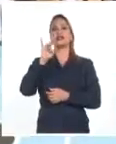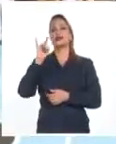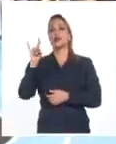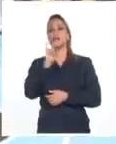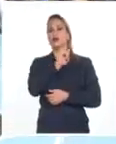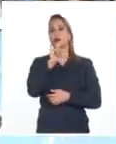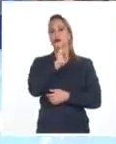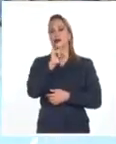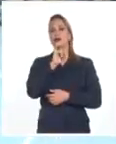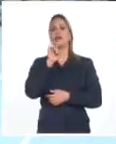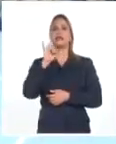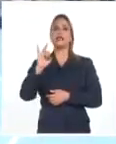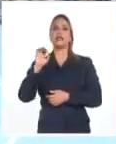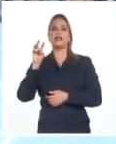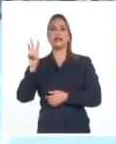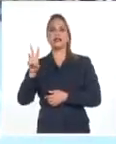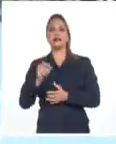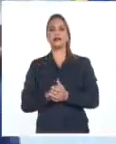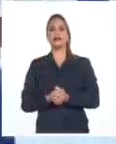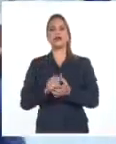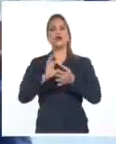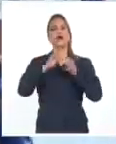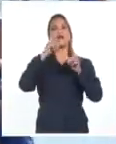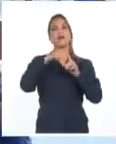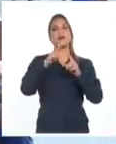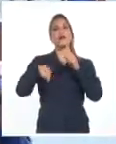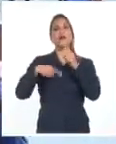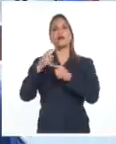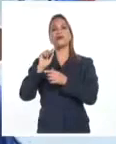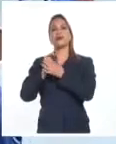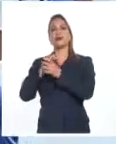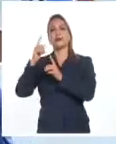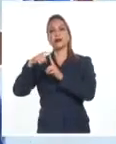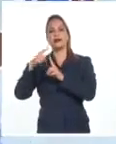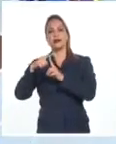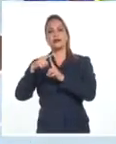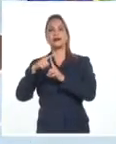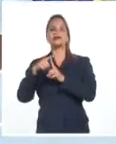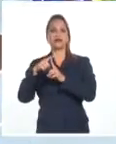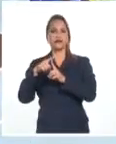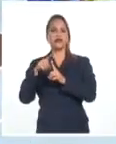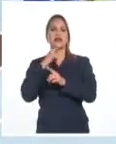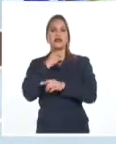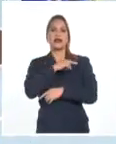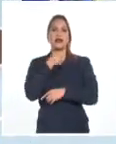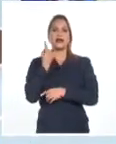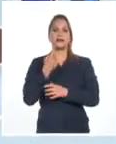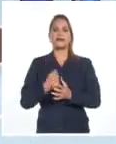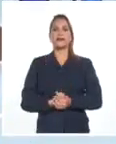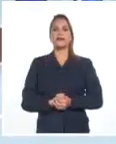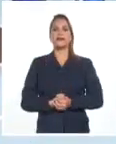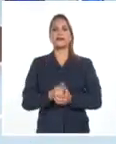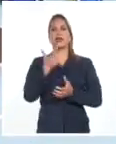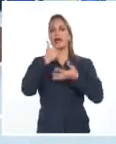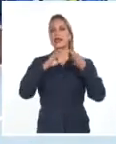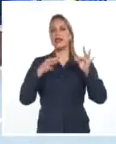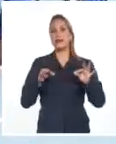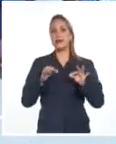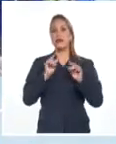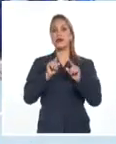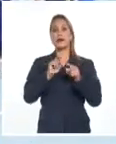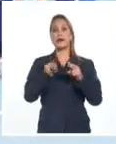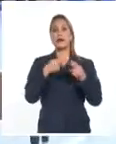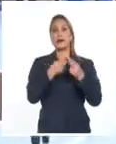99-73. Guantánamo aventajó a Matanza, 76-52 y 82-69. Artemisa, en el partido